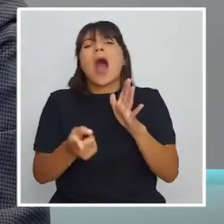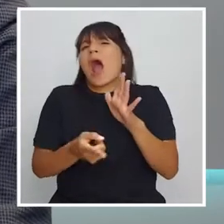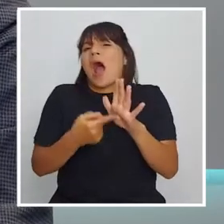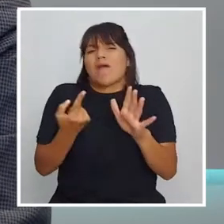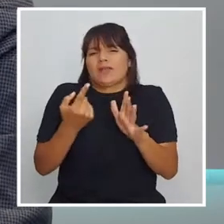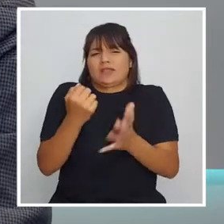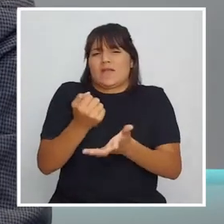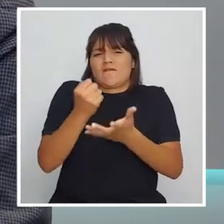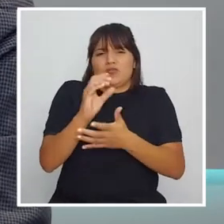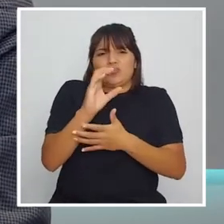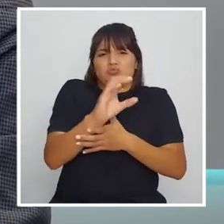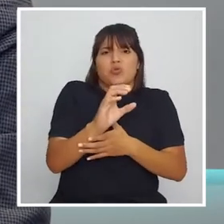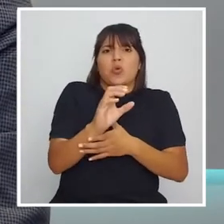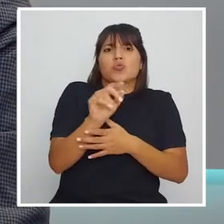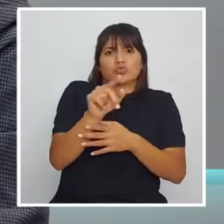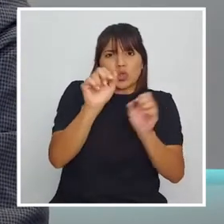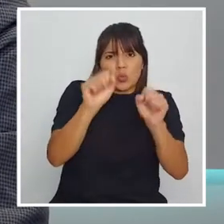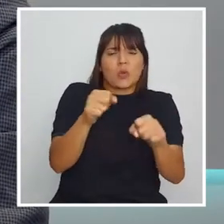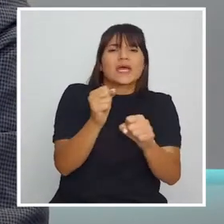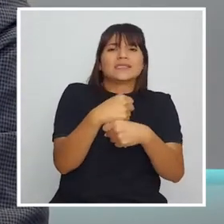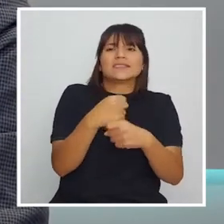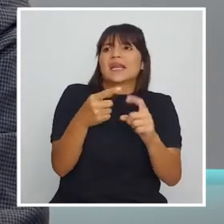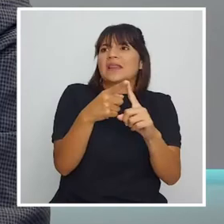en adelante.